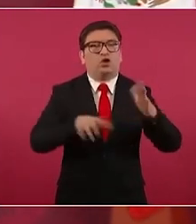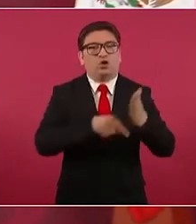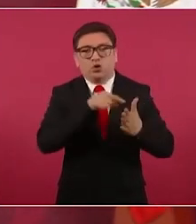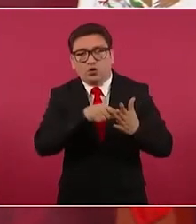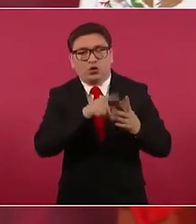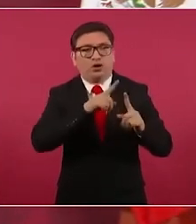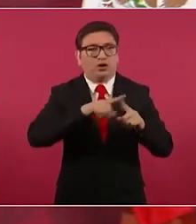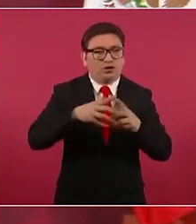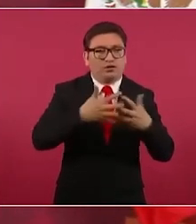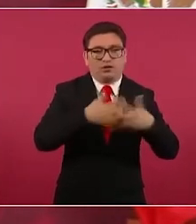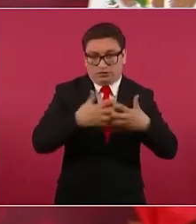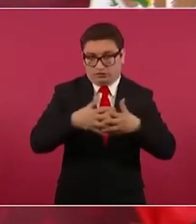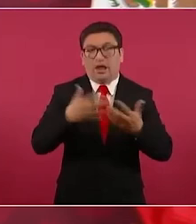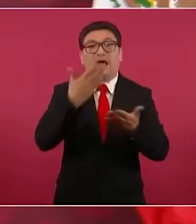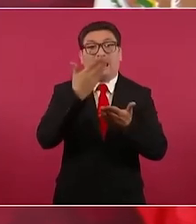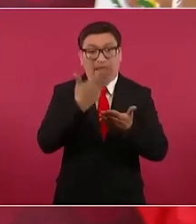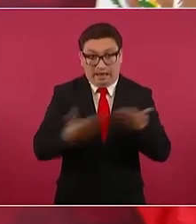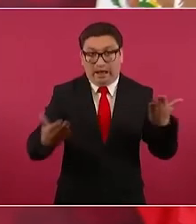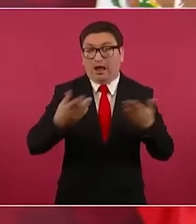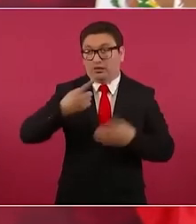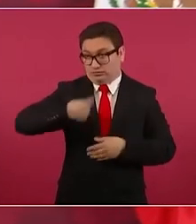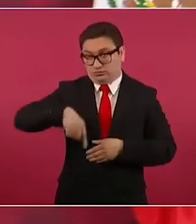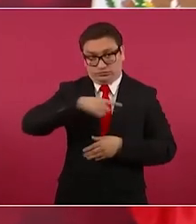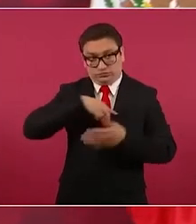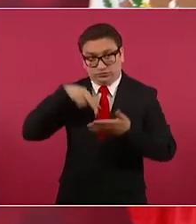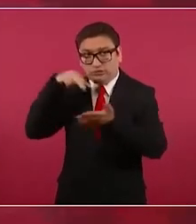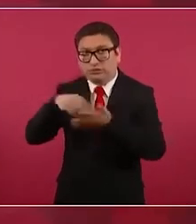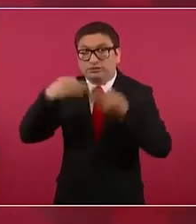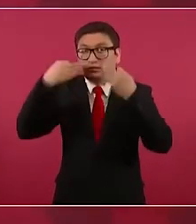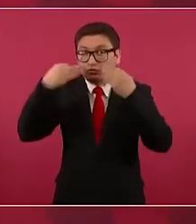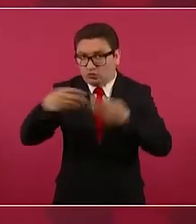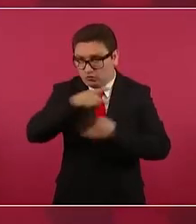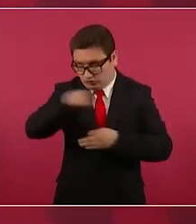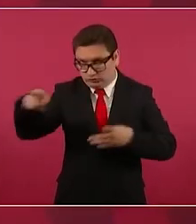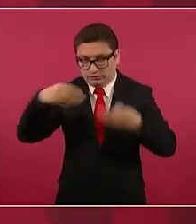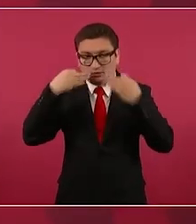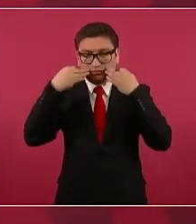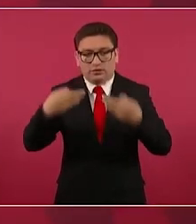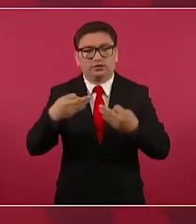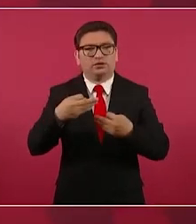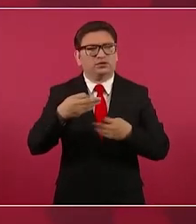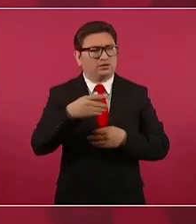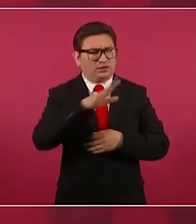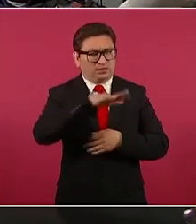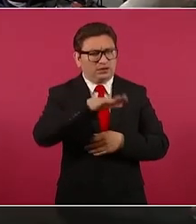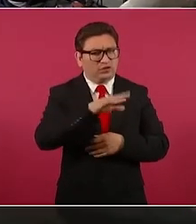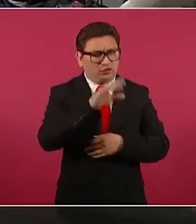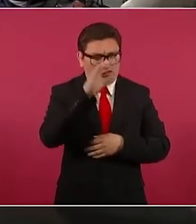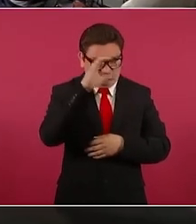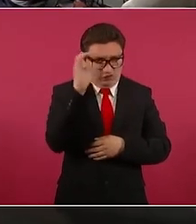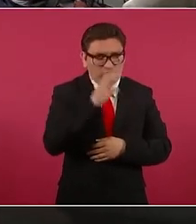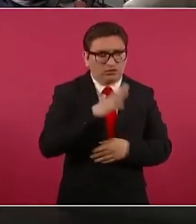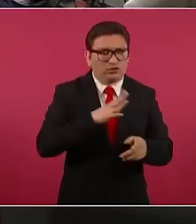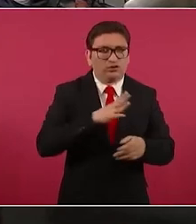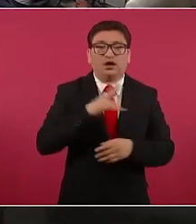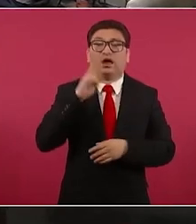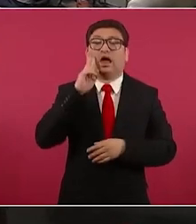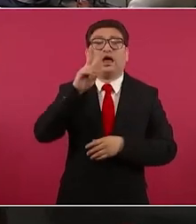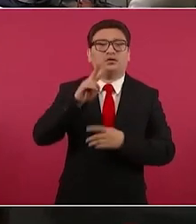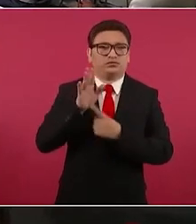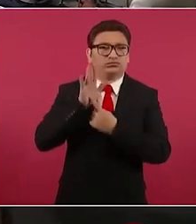Ahora que vamos a ir, se van a dar cuenta de lo que es. ¿No tienes una foto de la refinería, de cómo está?